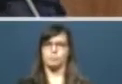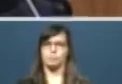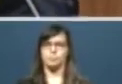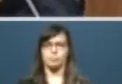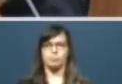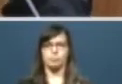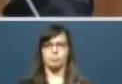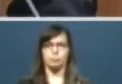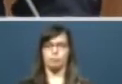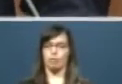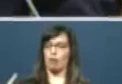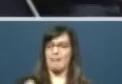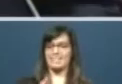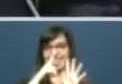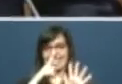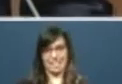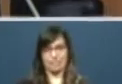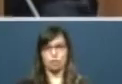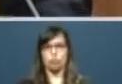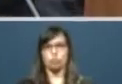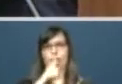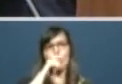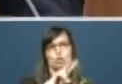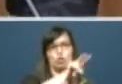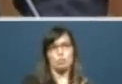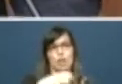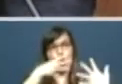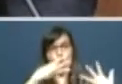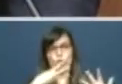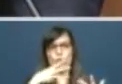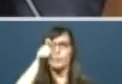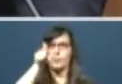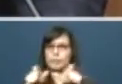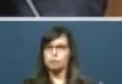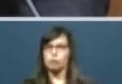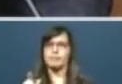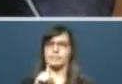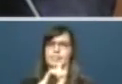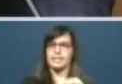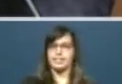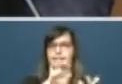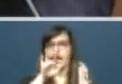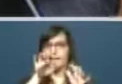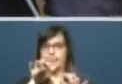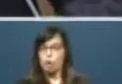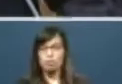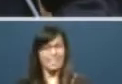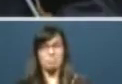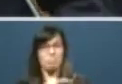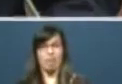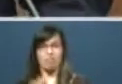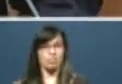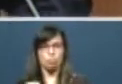en los últimos seis años desde 2008 los castellanos y los leoneses y todos los españoles